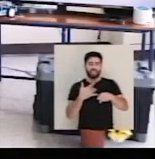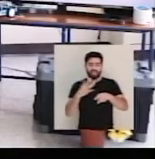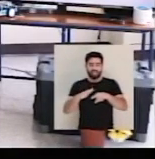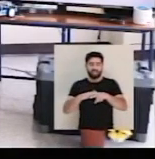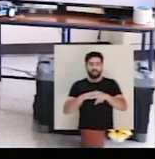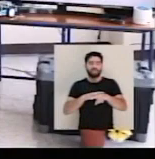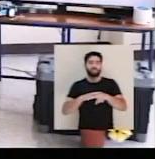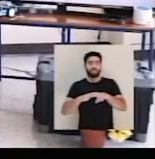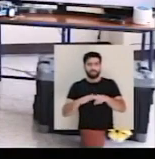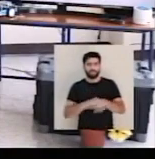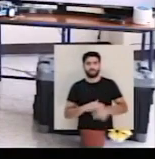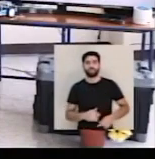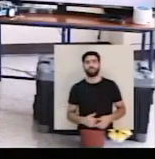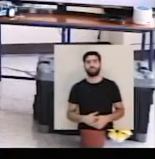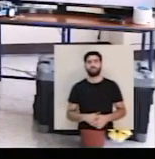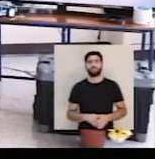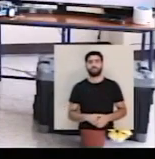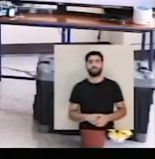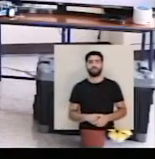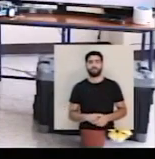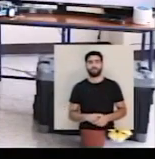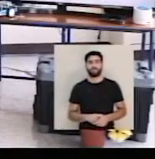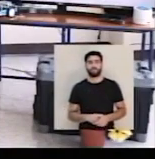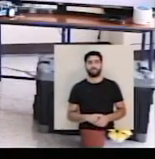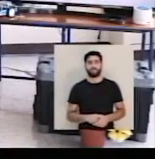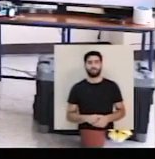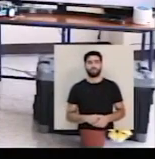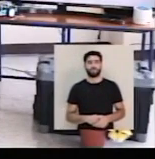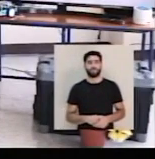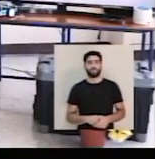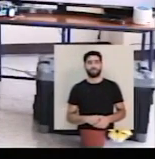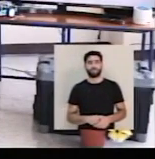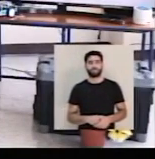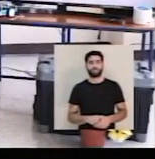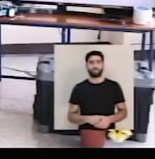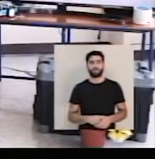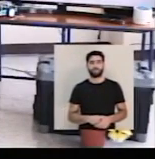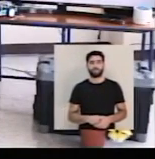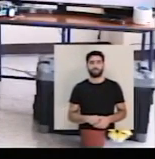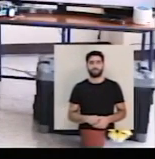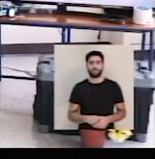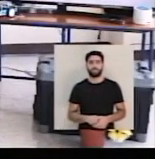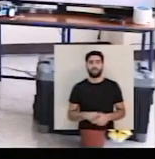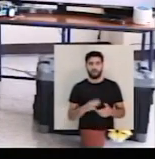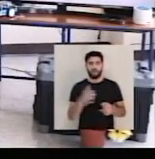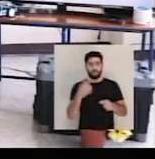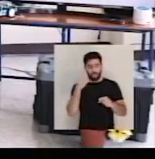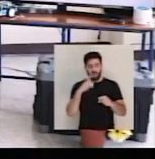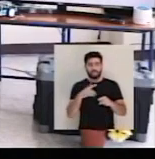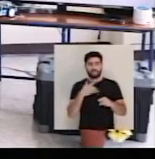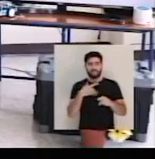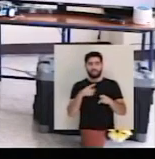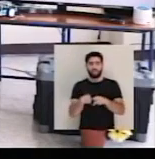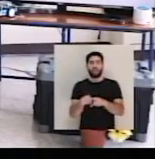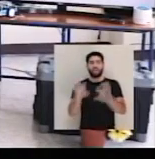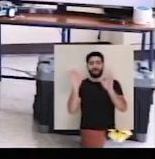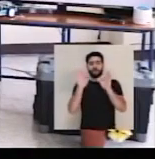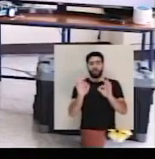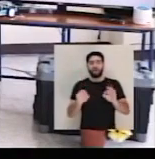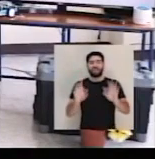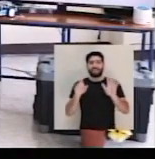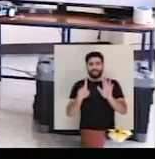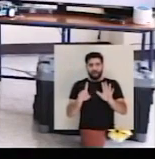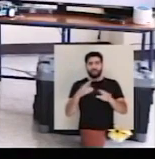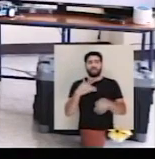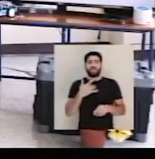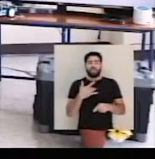para que podamos pasar nuestro dedo índice por encima del borde y vamos haciendo el número 6.